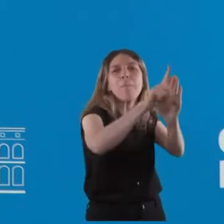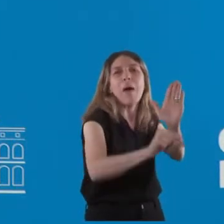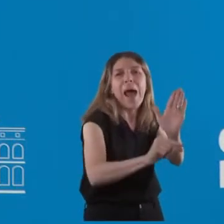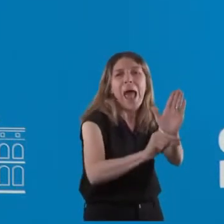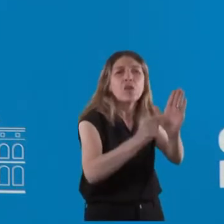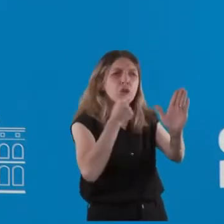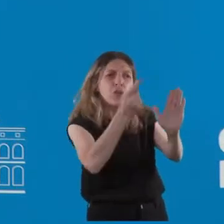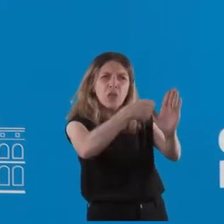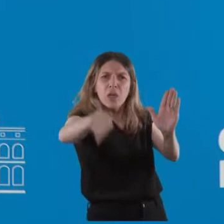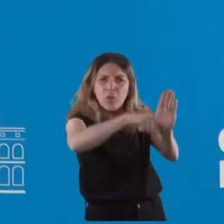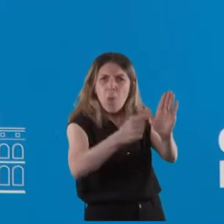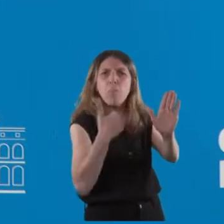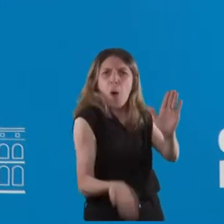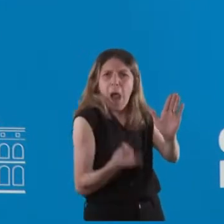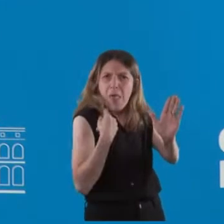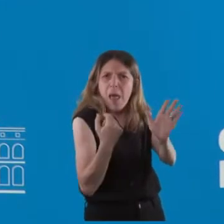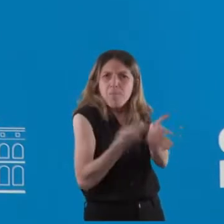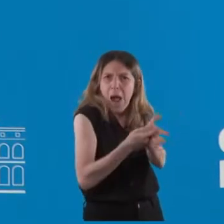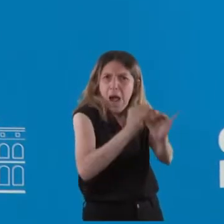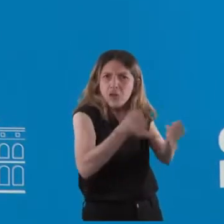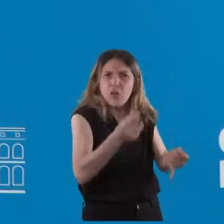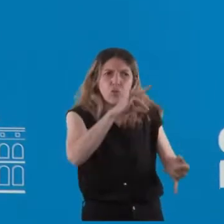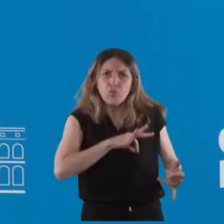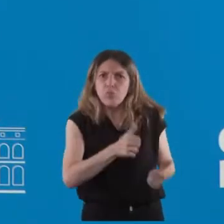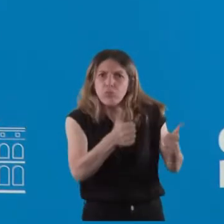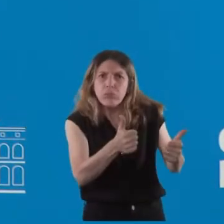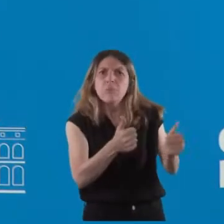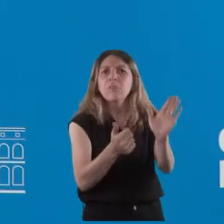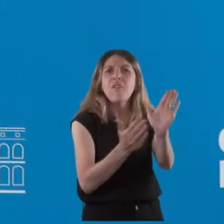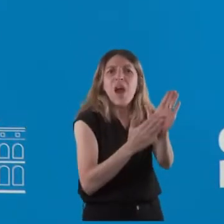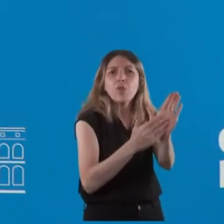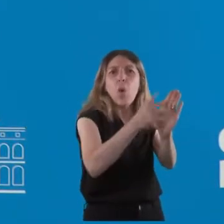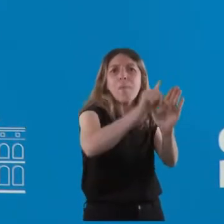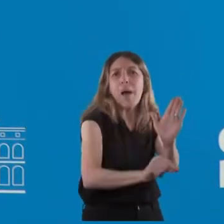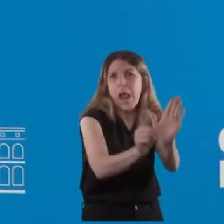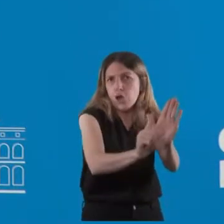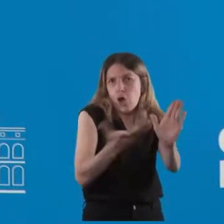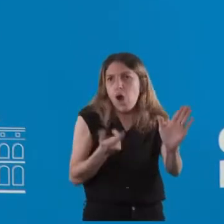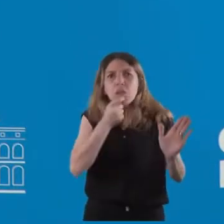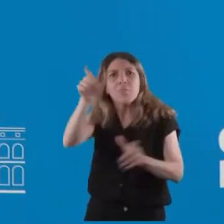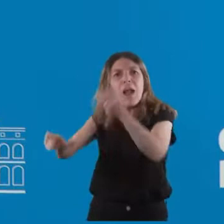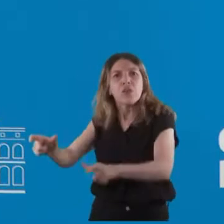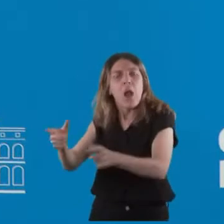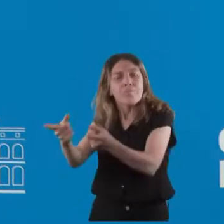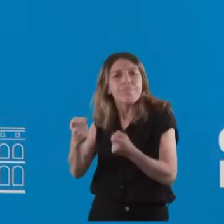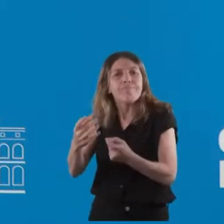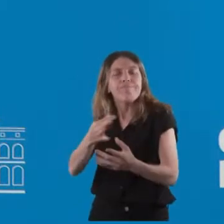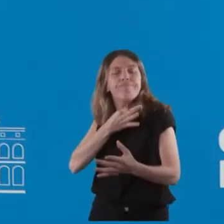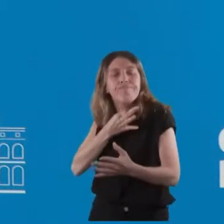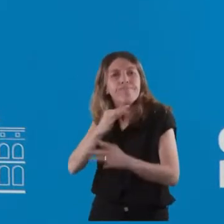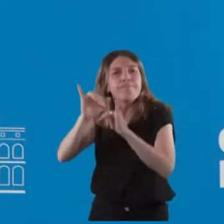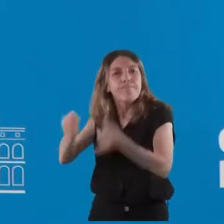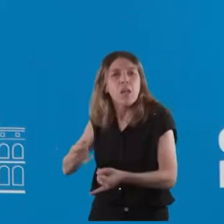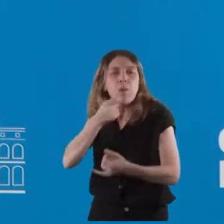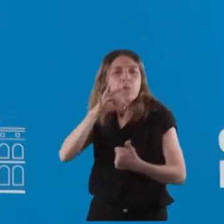capacidad de pago suficiente como para pagarla y que si hay que concentrarse en que esos subsidios lleguen a quienes realmente lo necesitan por cuestiones de